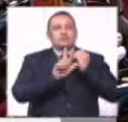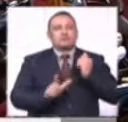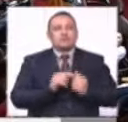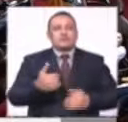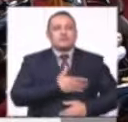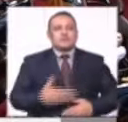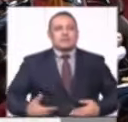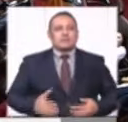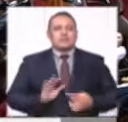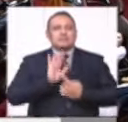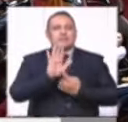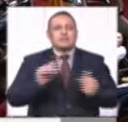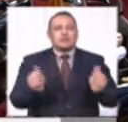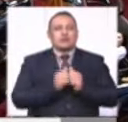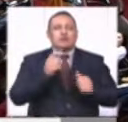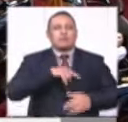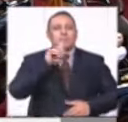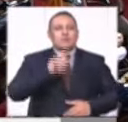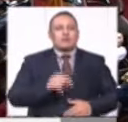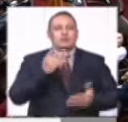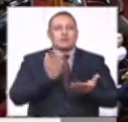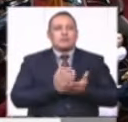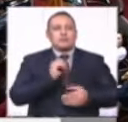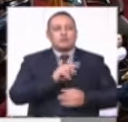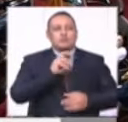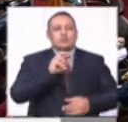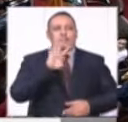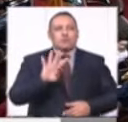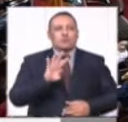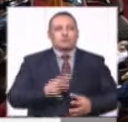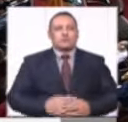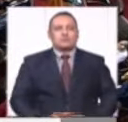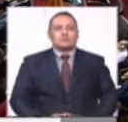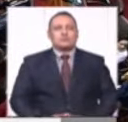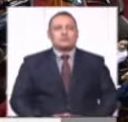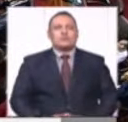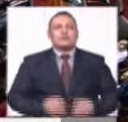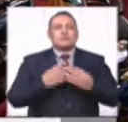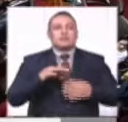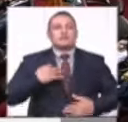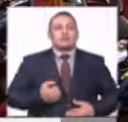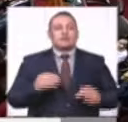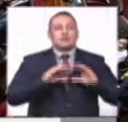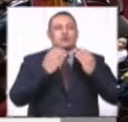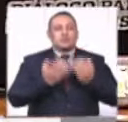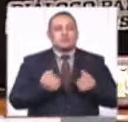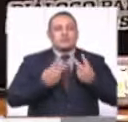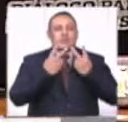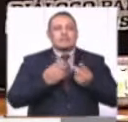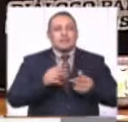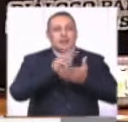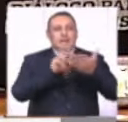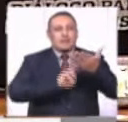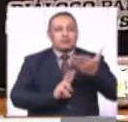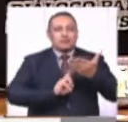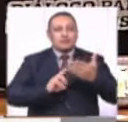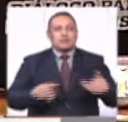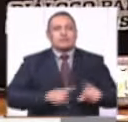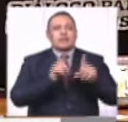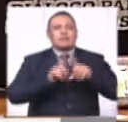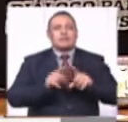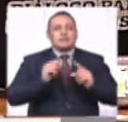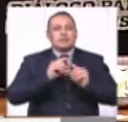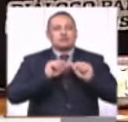presidencial. Moción presentada el 1 de abril de 2024. Señores congresistas, se va a dar lectura